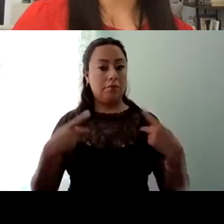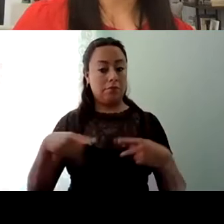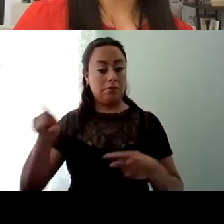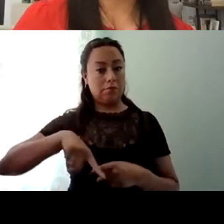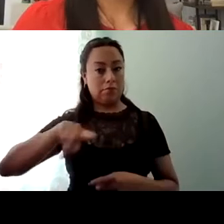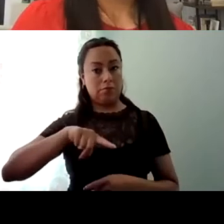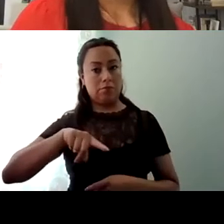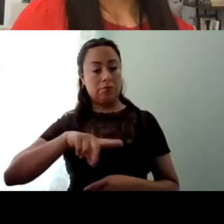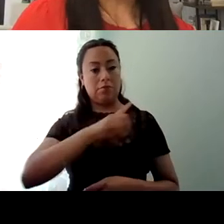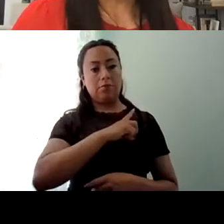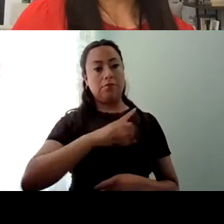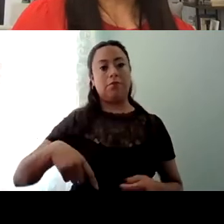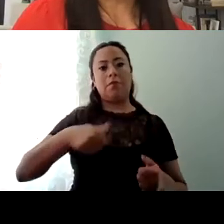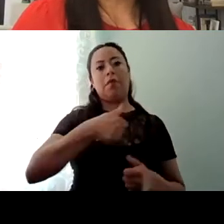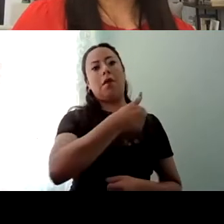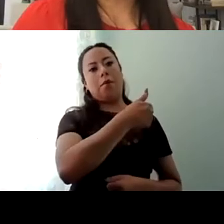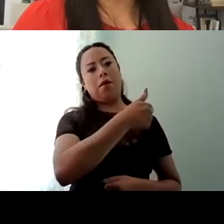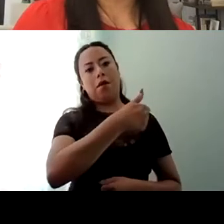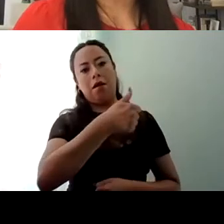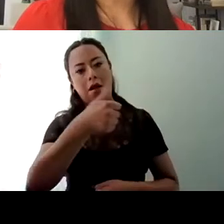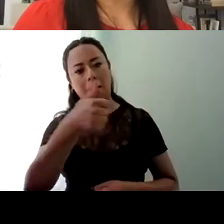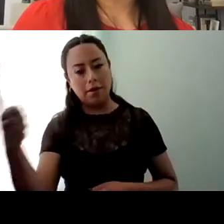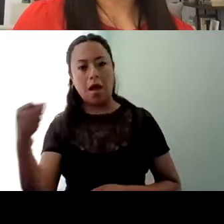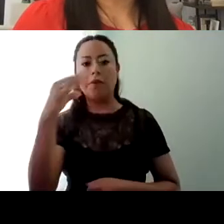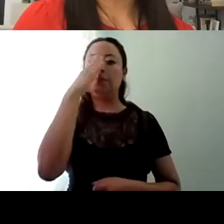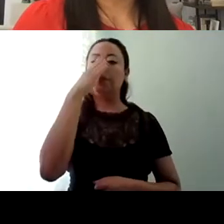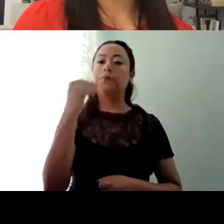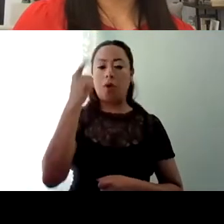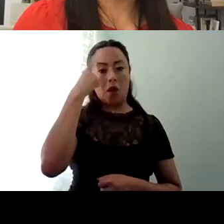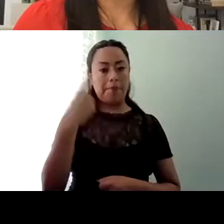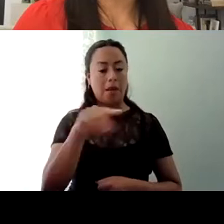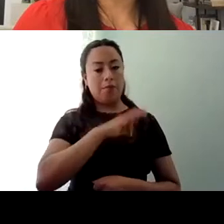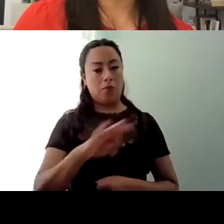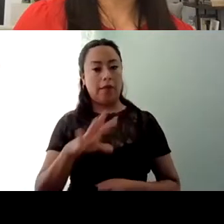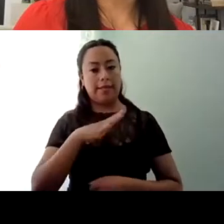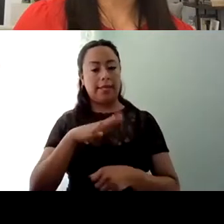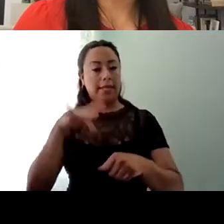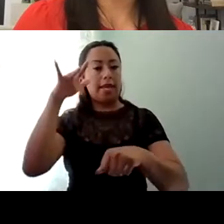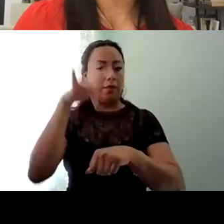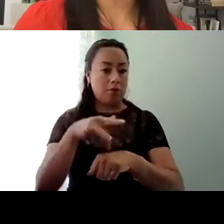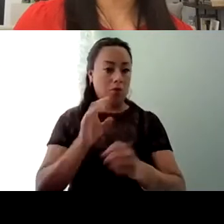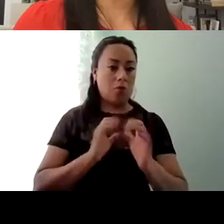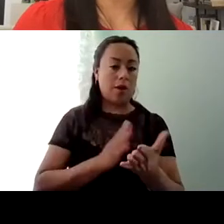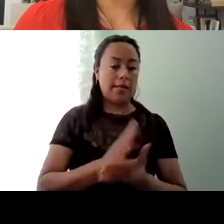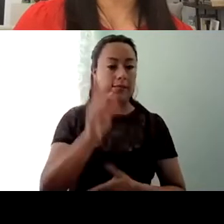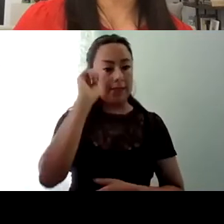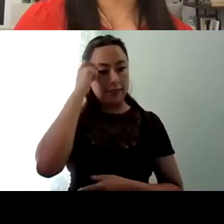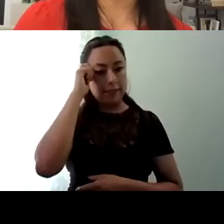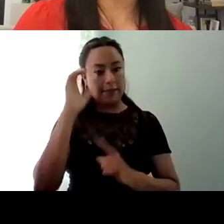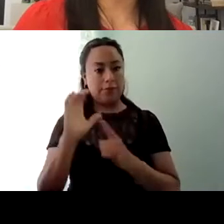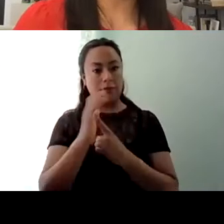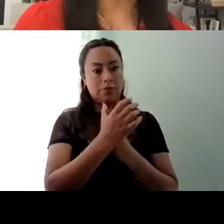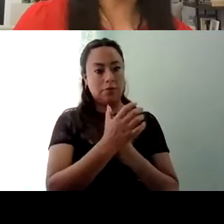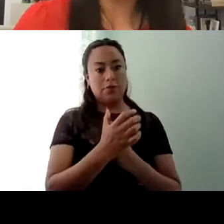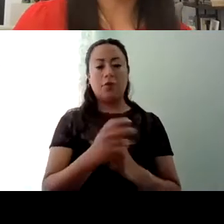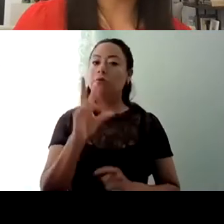hasta Coyoacán para tener este contacto y acceder a los servicios que ofrece la comisión, sino que lo puedan